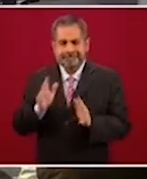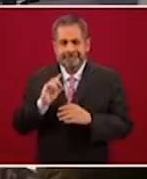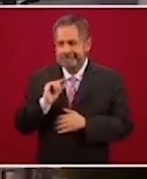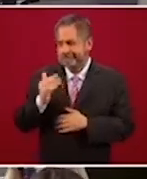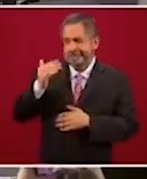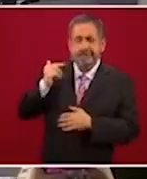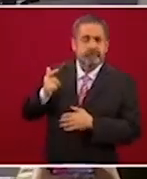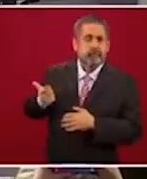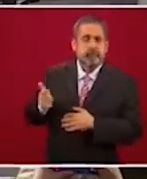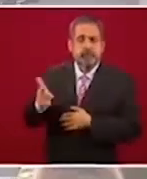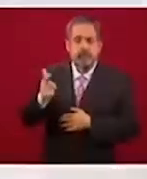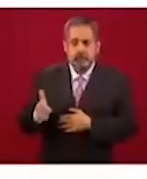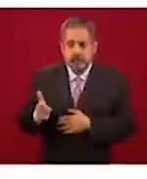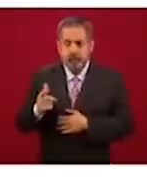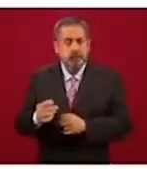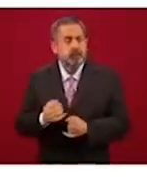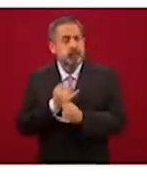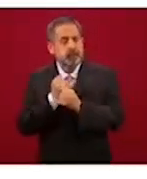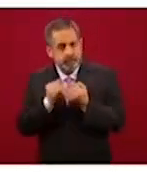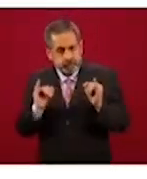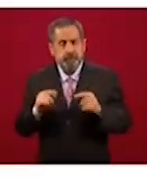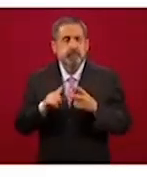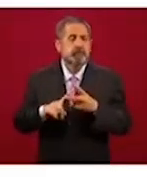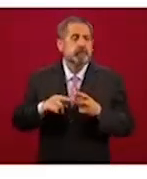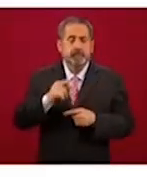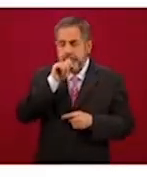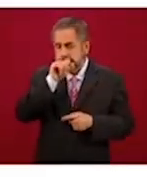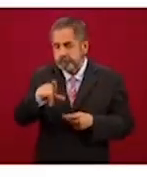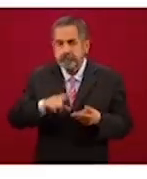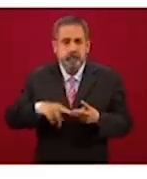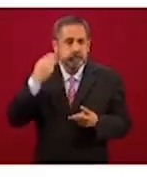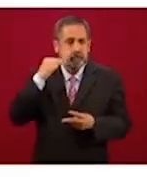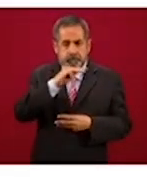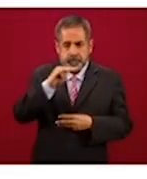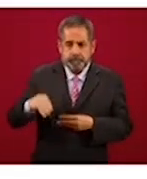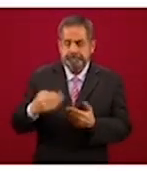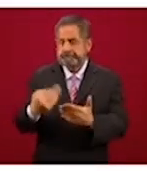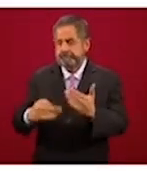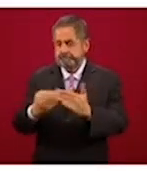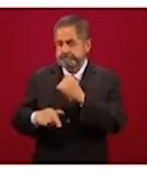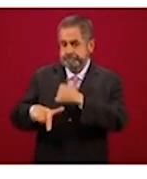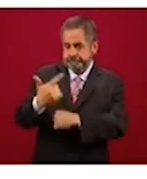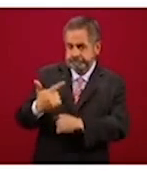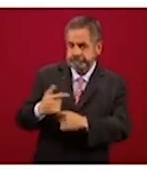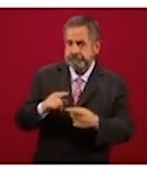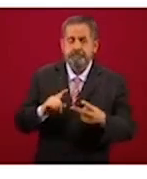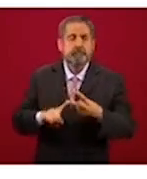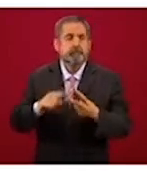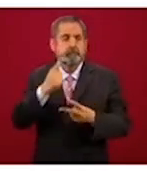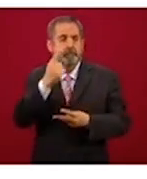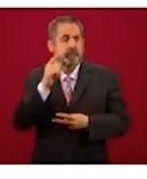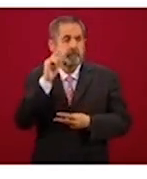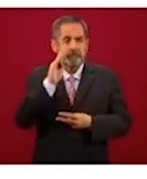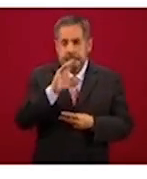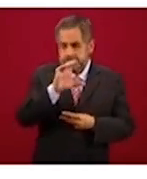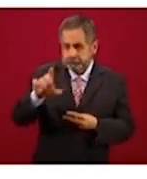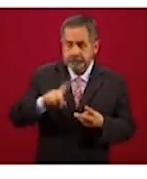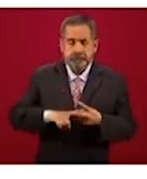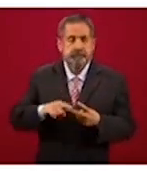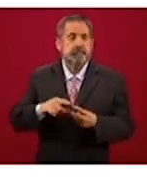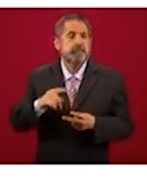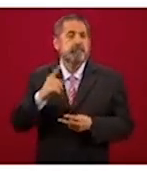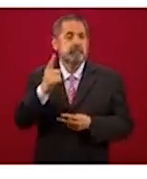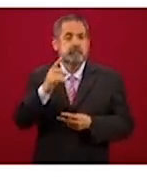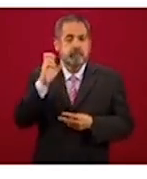guanajuato en jalisco y en michoacán nos quedan 12 uno en baja california uno en chihuahua tres en